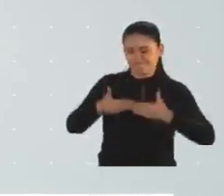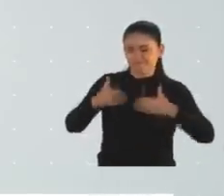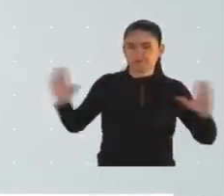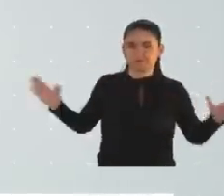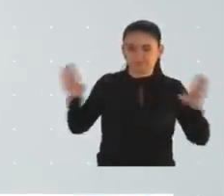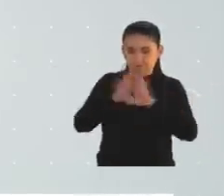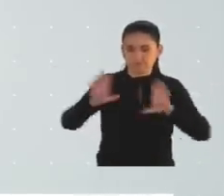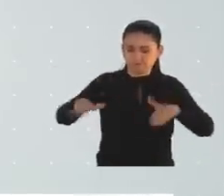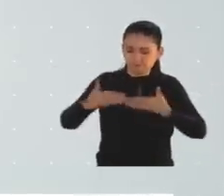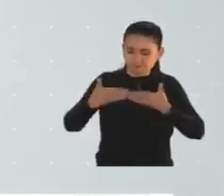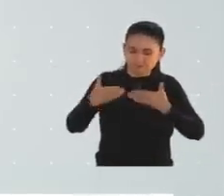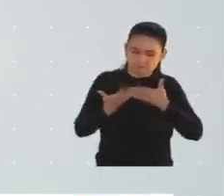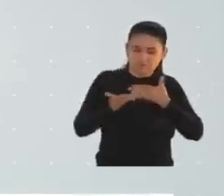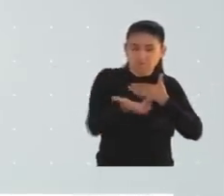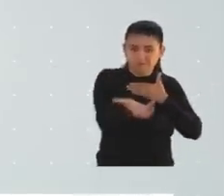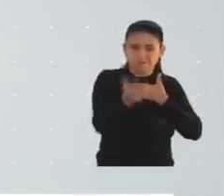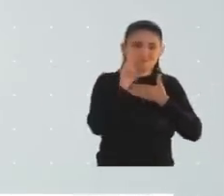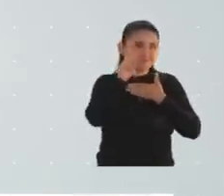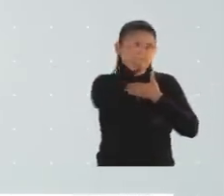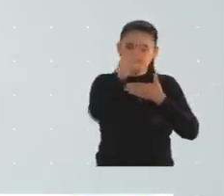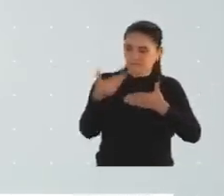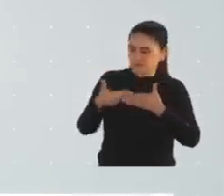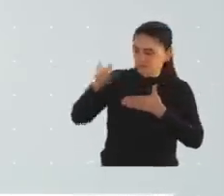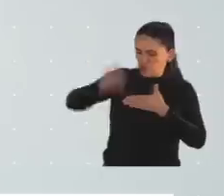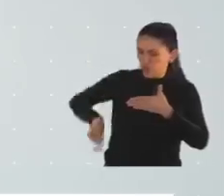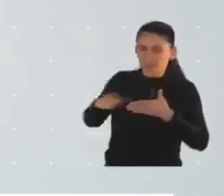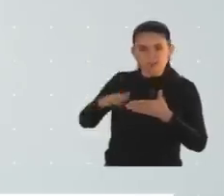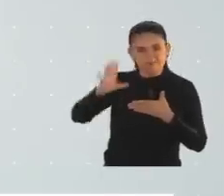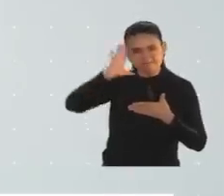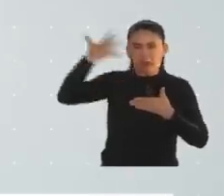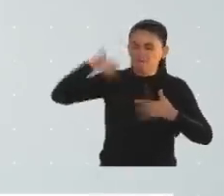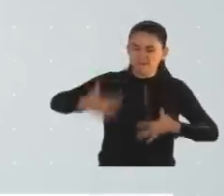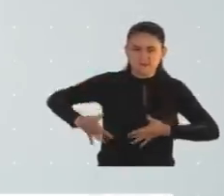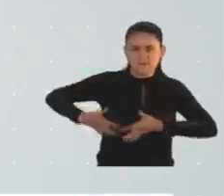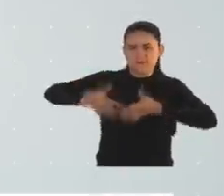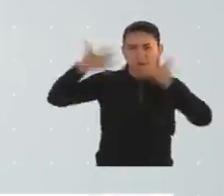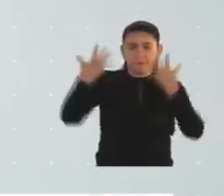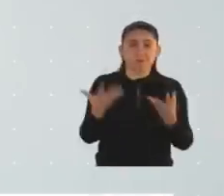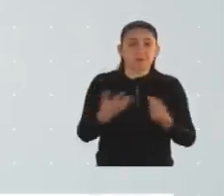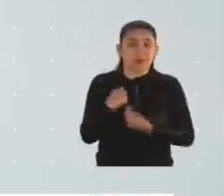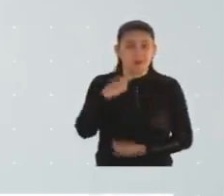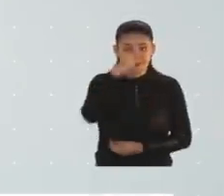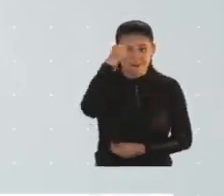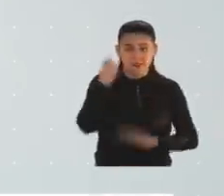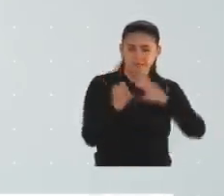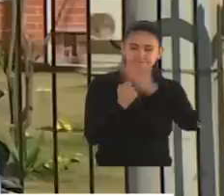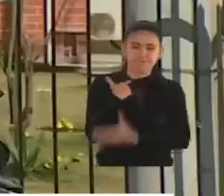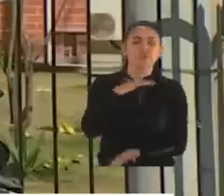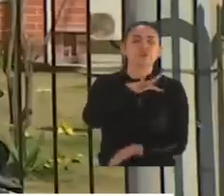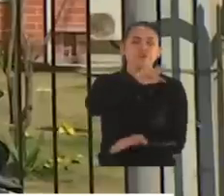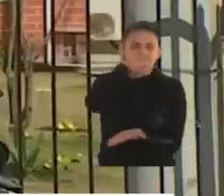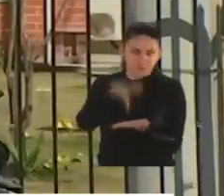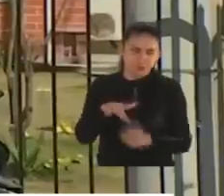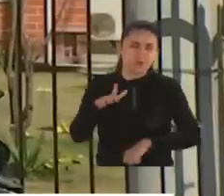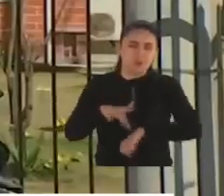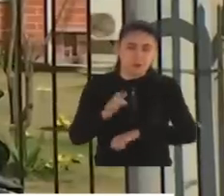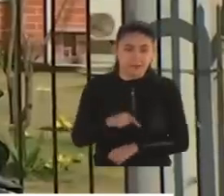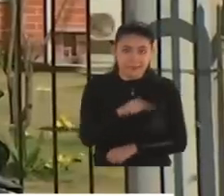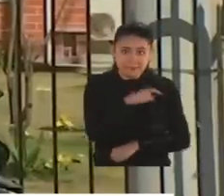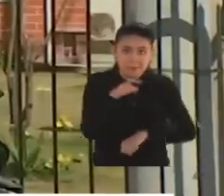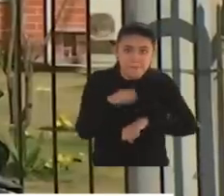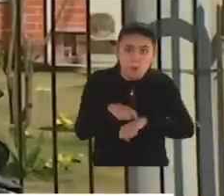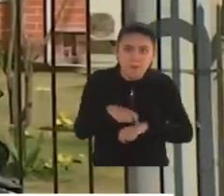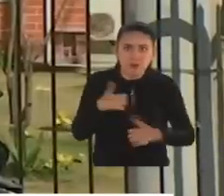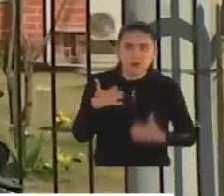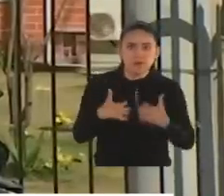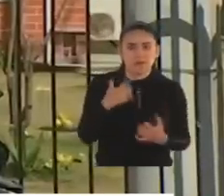espectáculo protagonizaron peligrosas riñas en vía pública. Unidades del SMAT tuvieron que intervenir. Fueron momentos de, más que